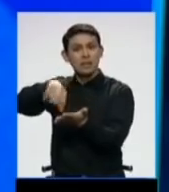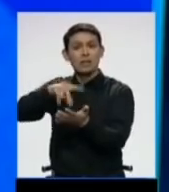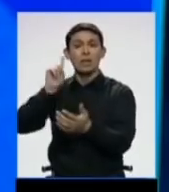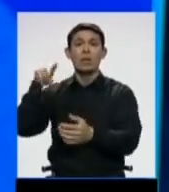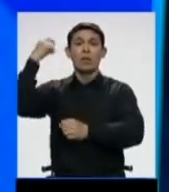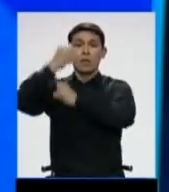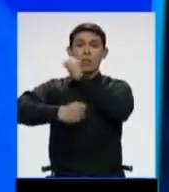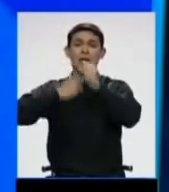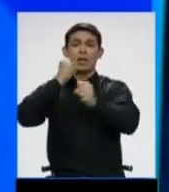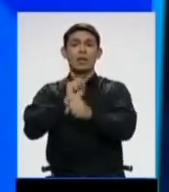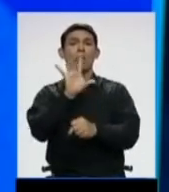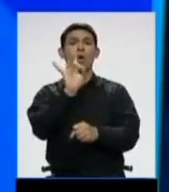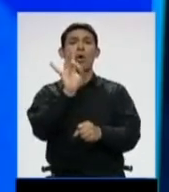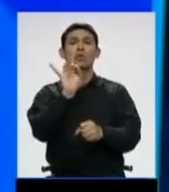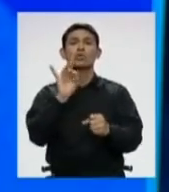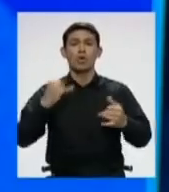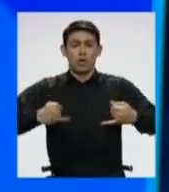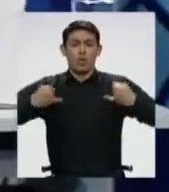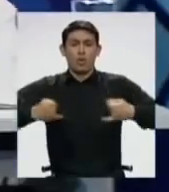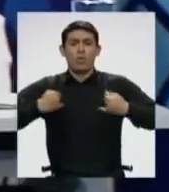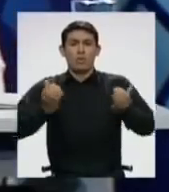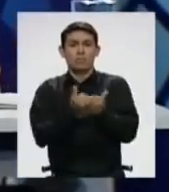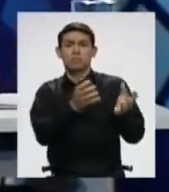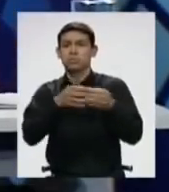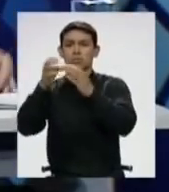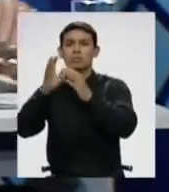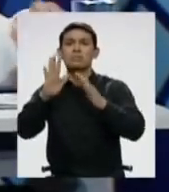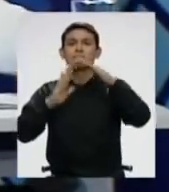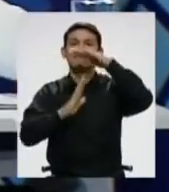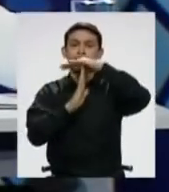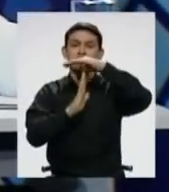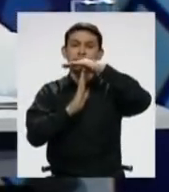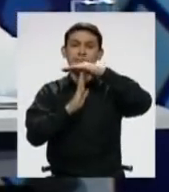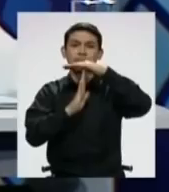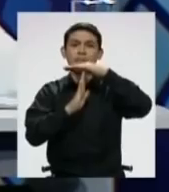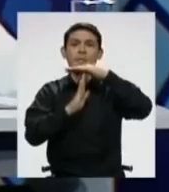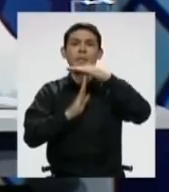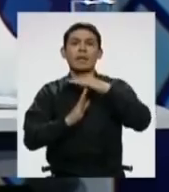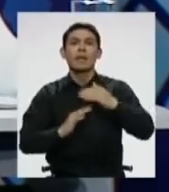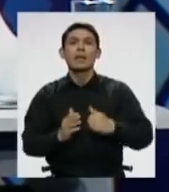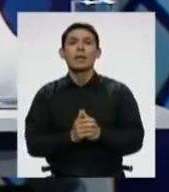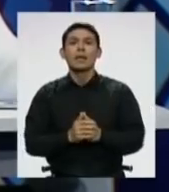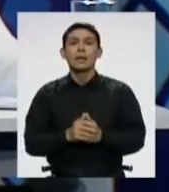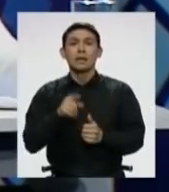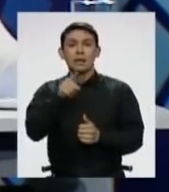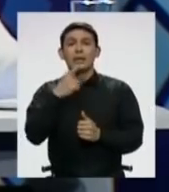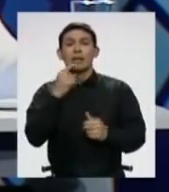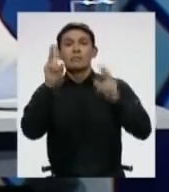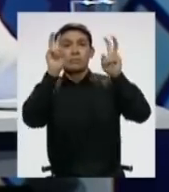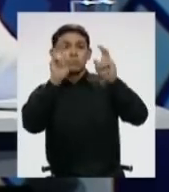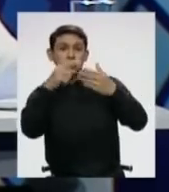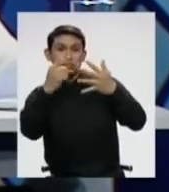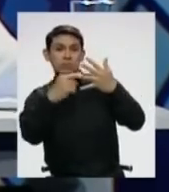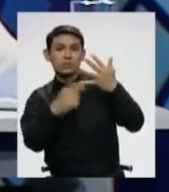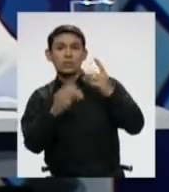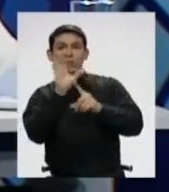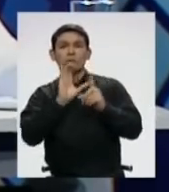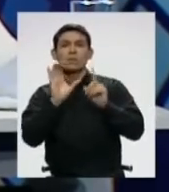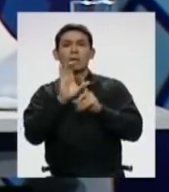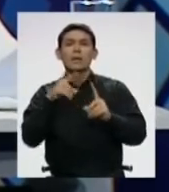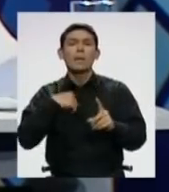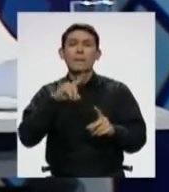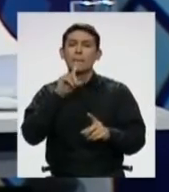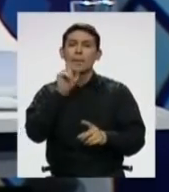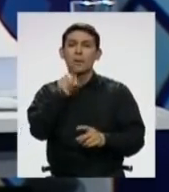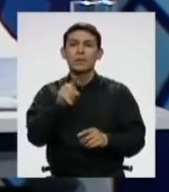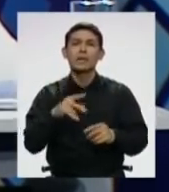año llevaré a 8 jóvenes escolares a los... Tiempo cumplido. Señor Salinas, más allá de enumerar los temas culturales, señor Salinas, queda la